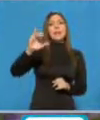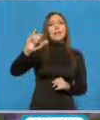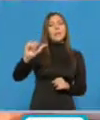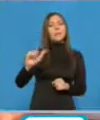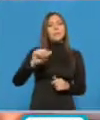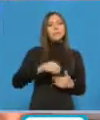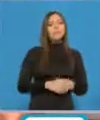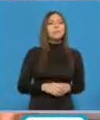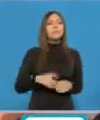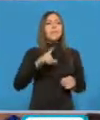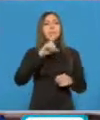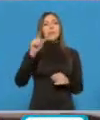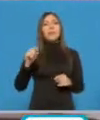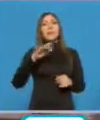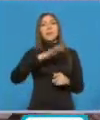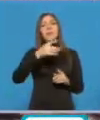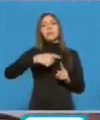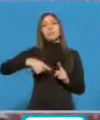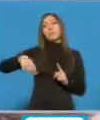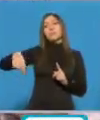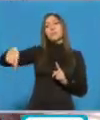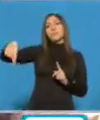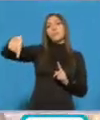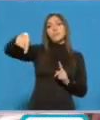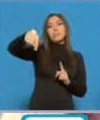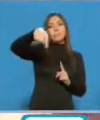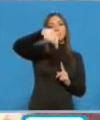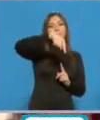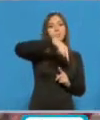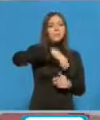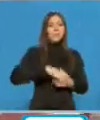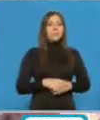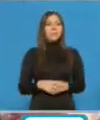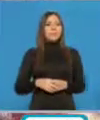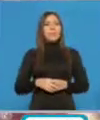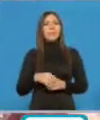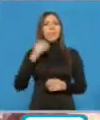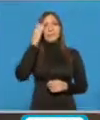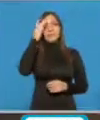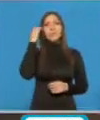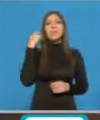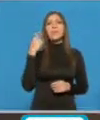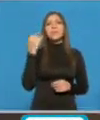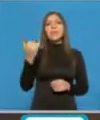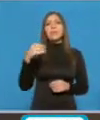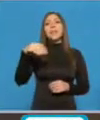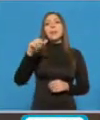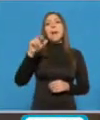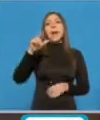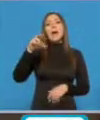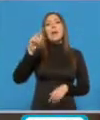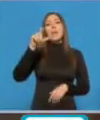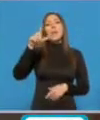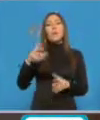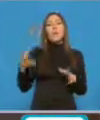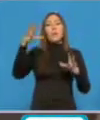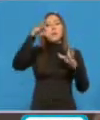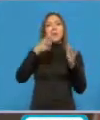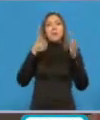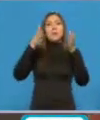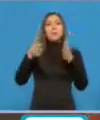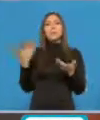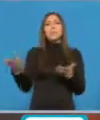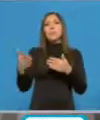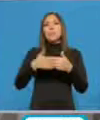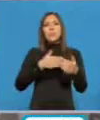Entonces dio toda la vuelta, supone que pasó por Gibraltar. Un gran crucero. Sí, no, ¿no? sí, súper Y de crucero. mármol. Y de mármol. Una tecnología. Oye, Mónica, ¿y por